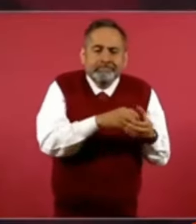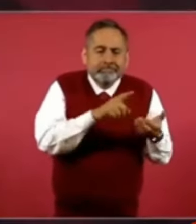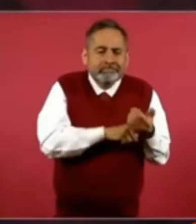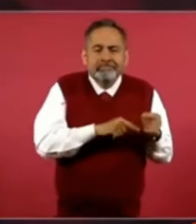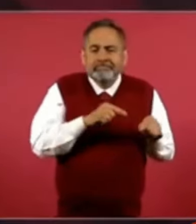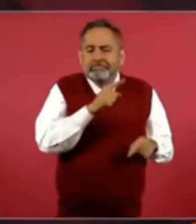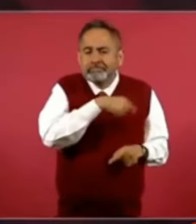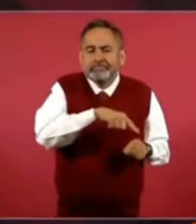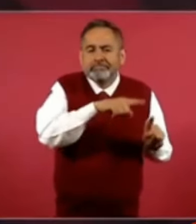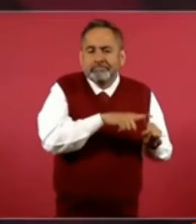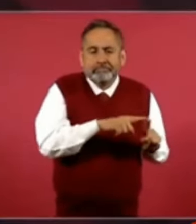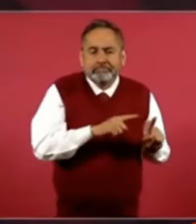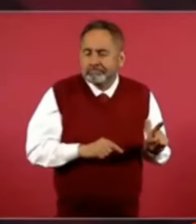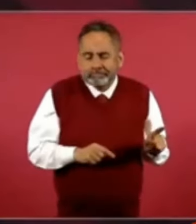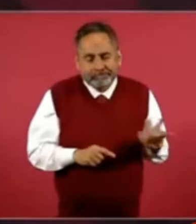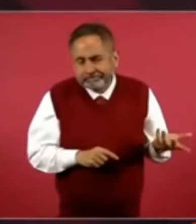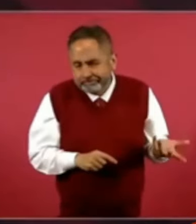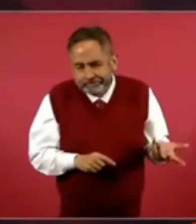no